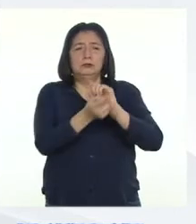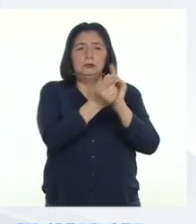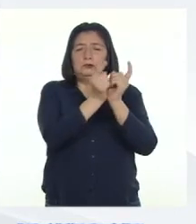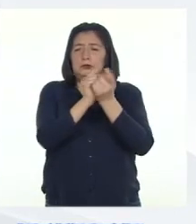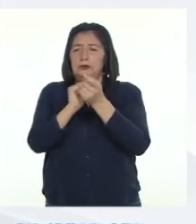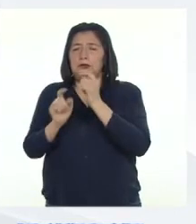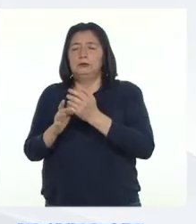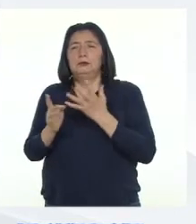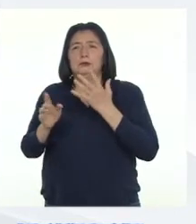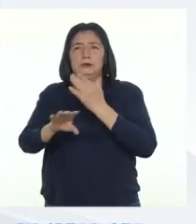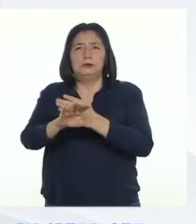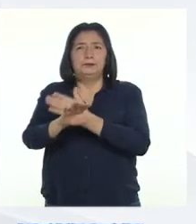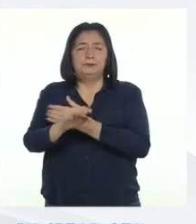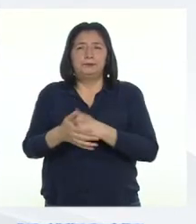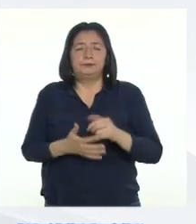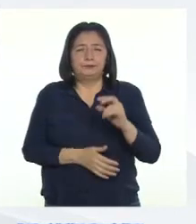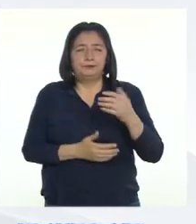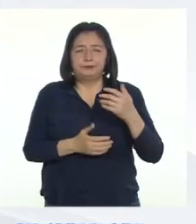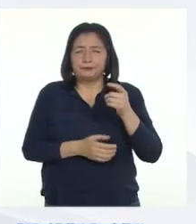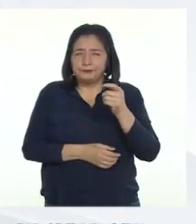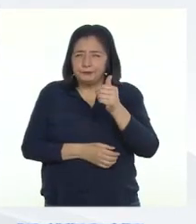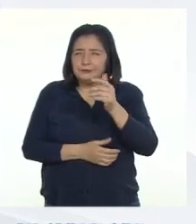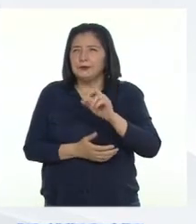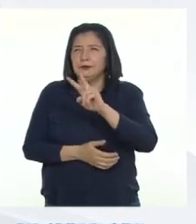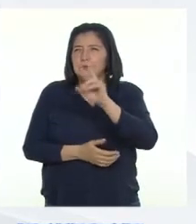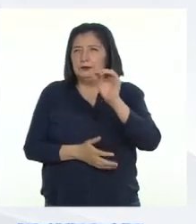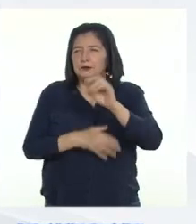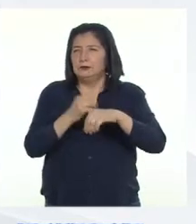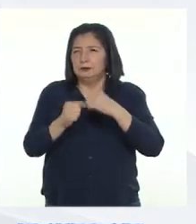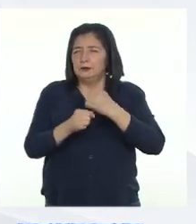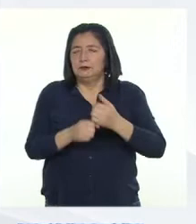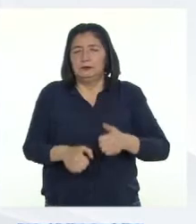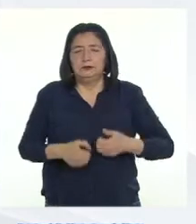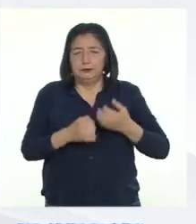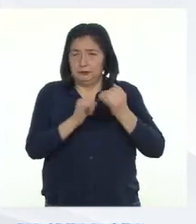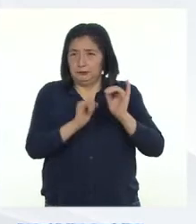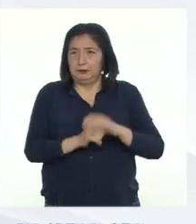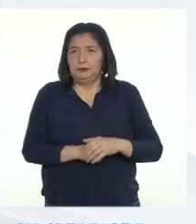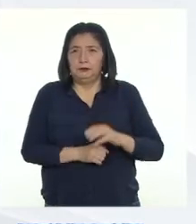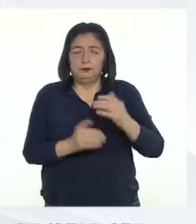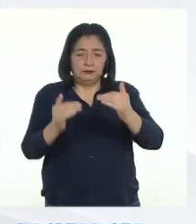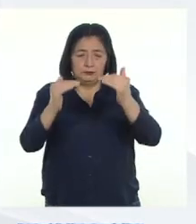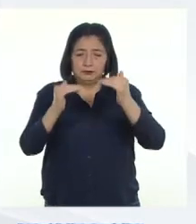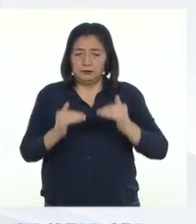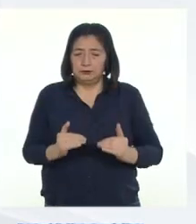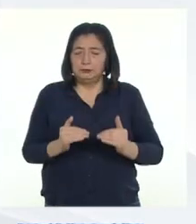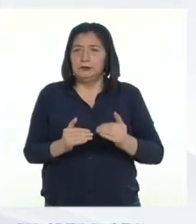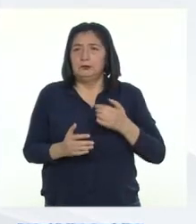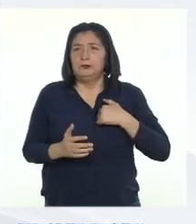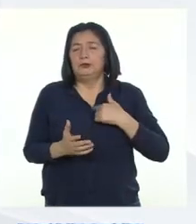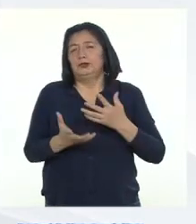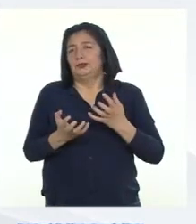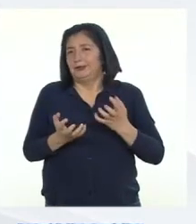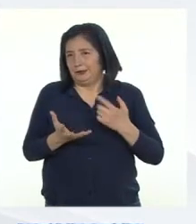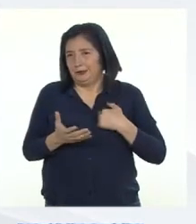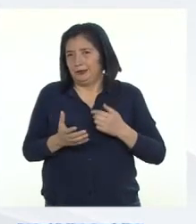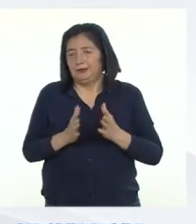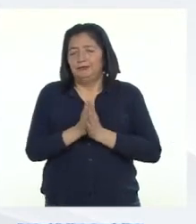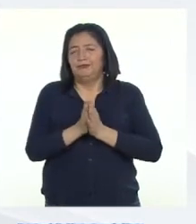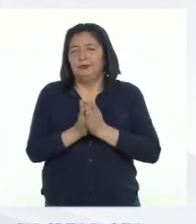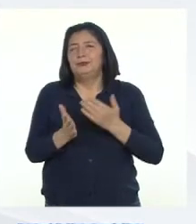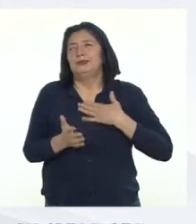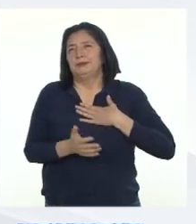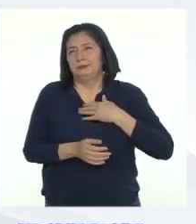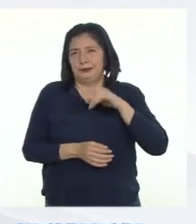país en estos casi 200 años de la vida república. Abajo están mis deseos para mi